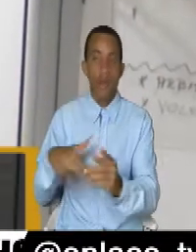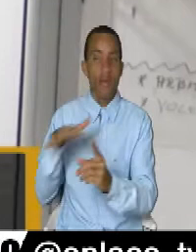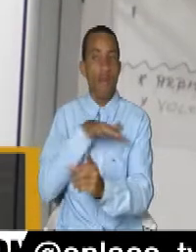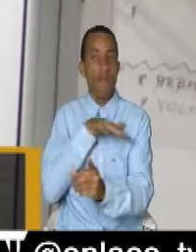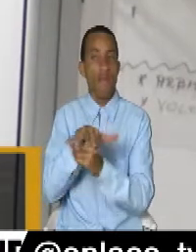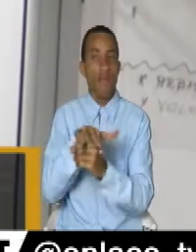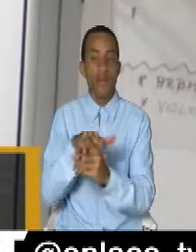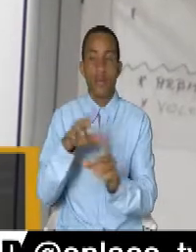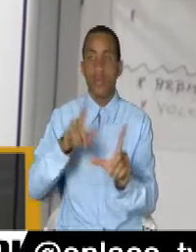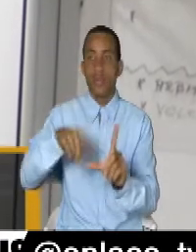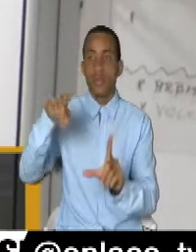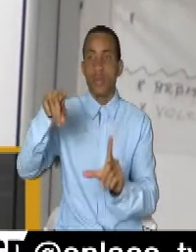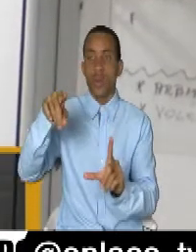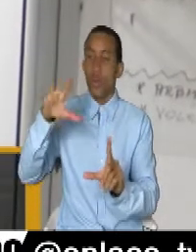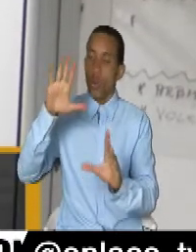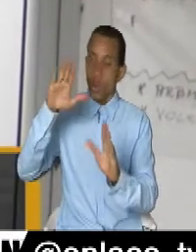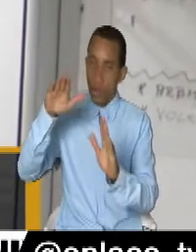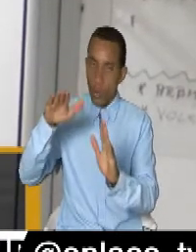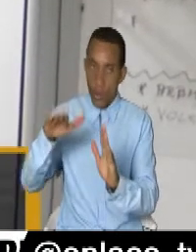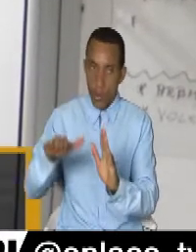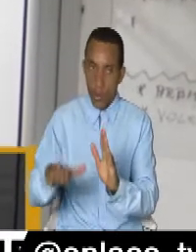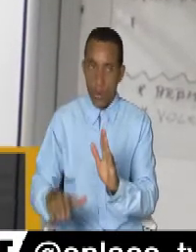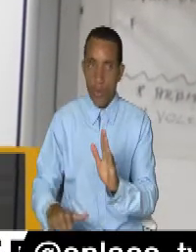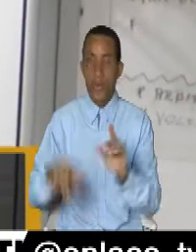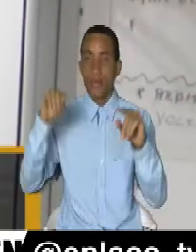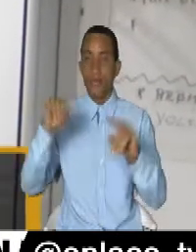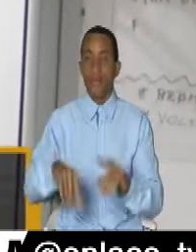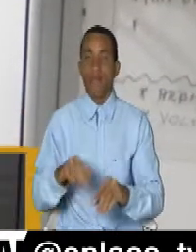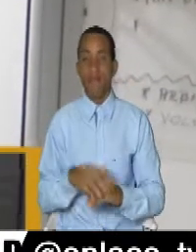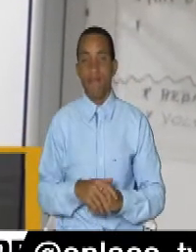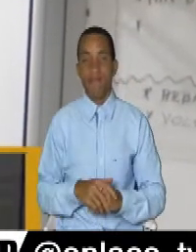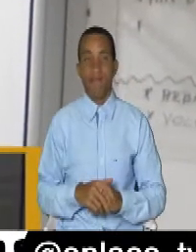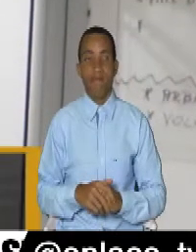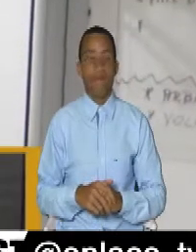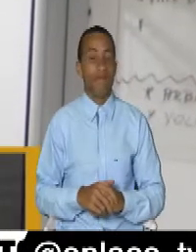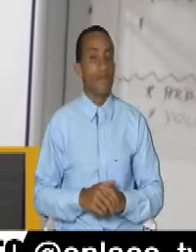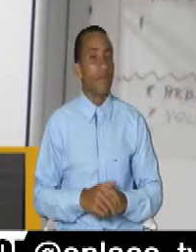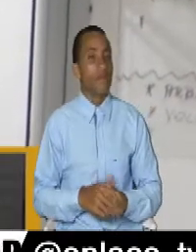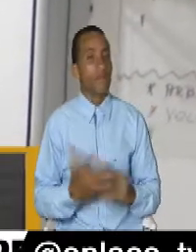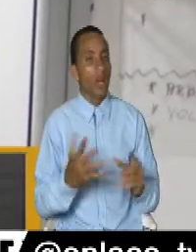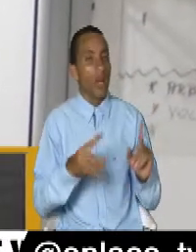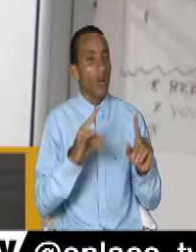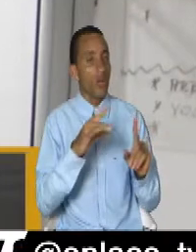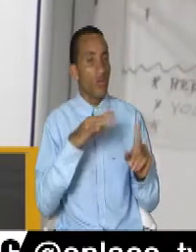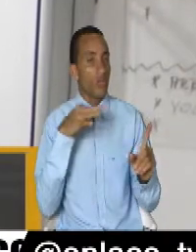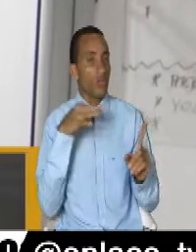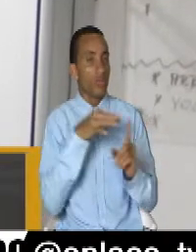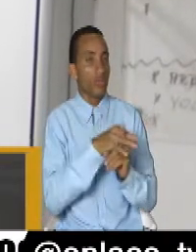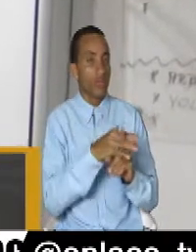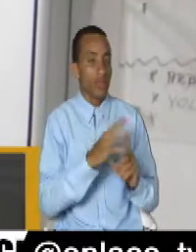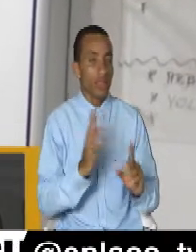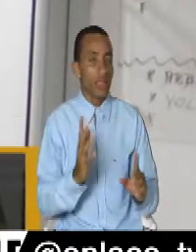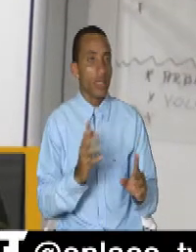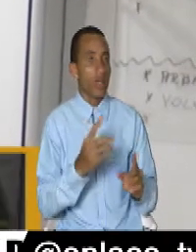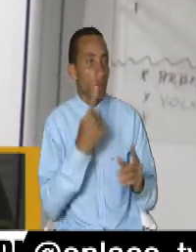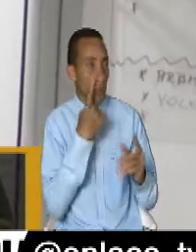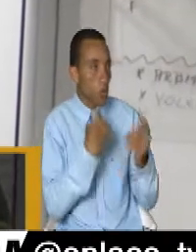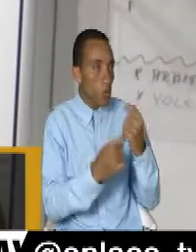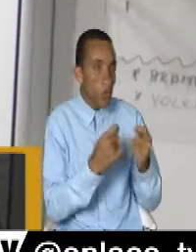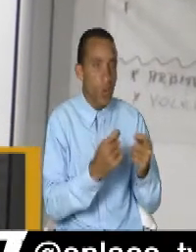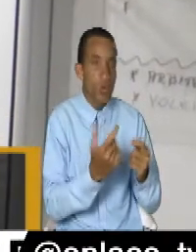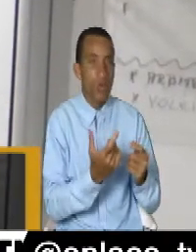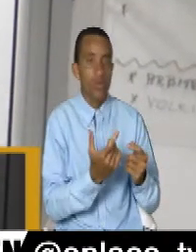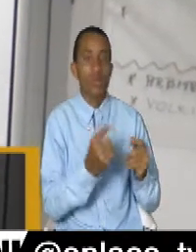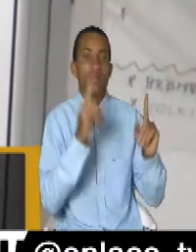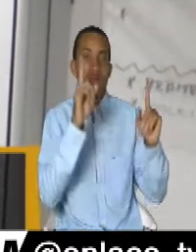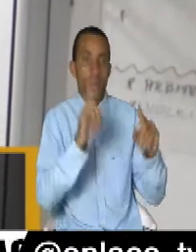índices de criminalidad que se realizan en el departamento. Bueno, ha impactado mucho el tema de la compraventa del hurto allí, también a la